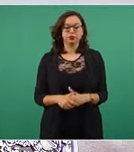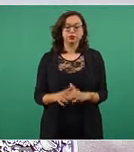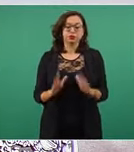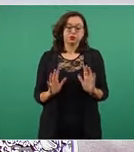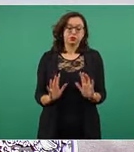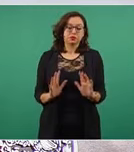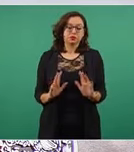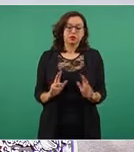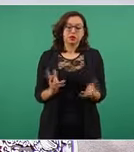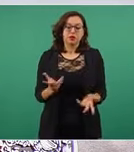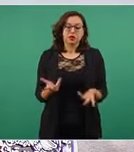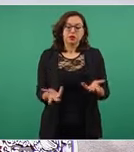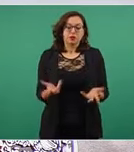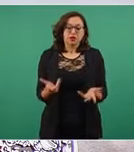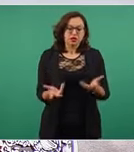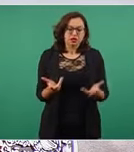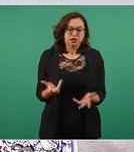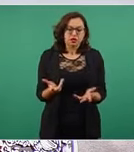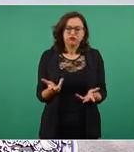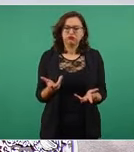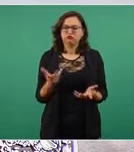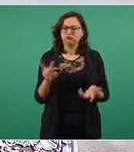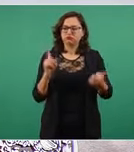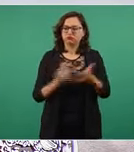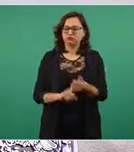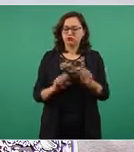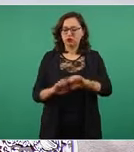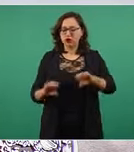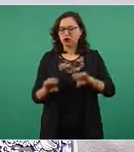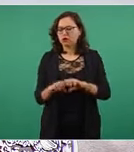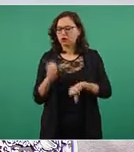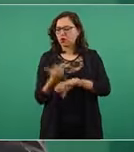llevando a cabo la reforma administrativa,